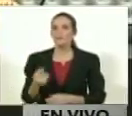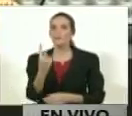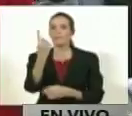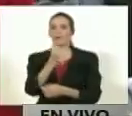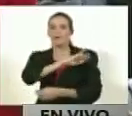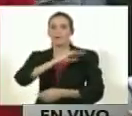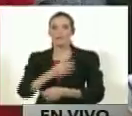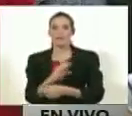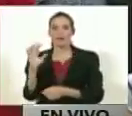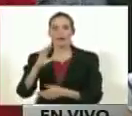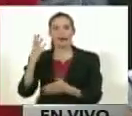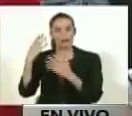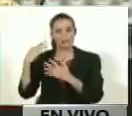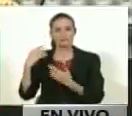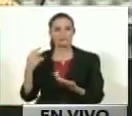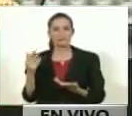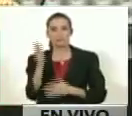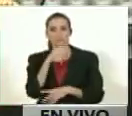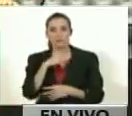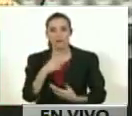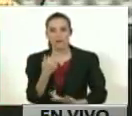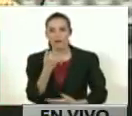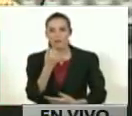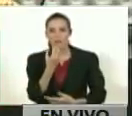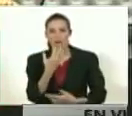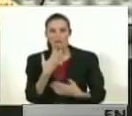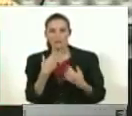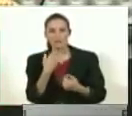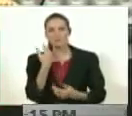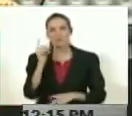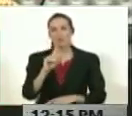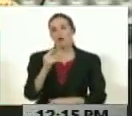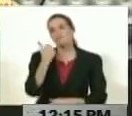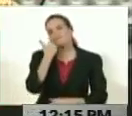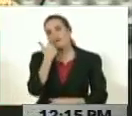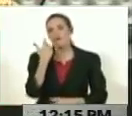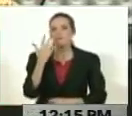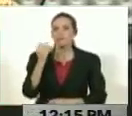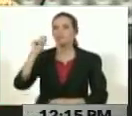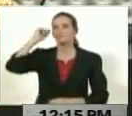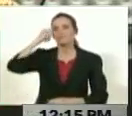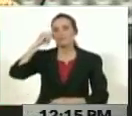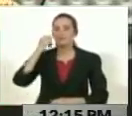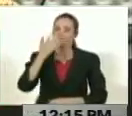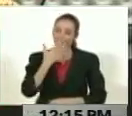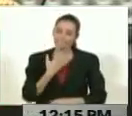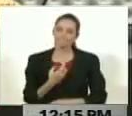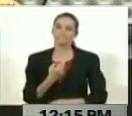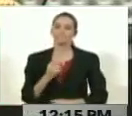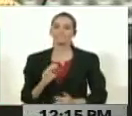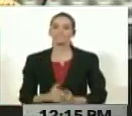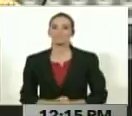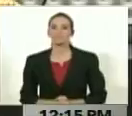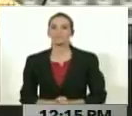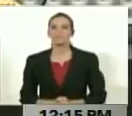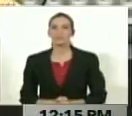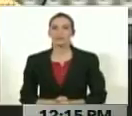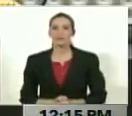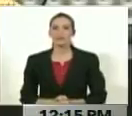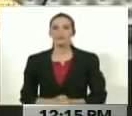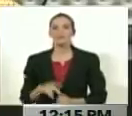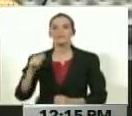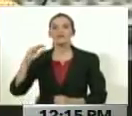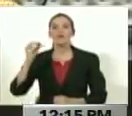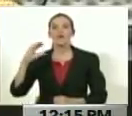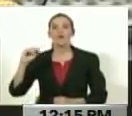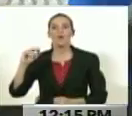Caracas. No estaba muy bien de salud. Pero recuerdo muy triste era. Y Vicóndor Rodríguez se desmayó en esa tarima del